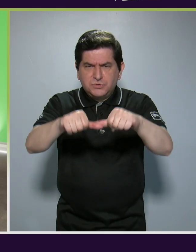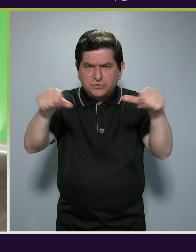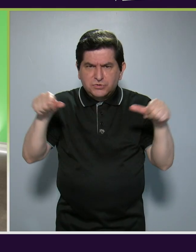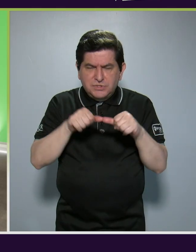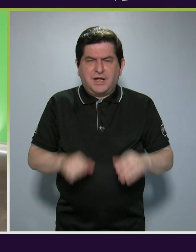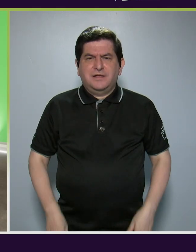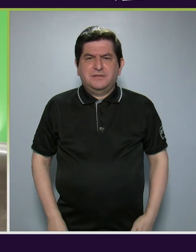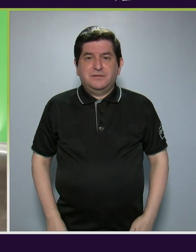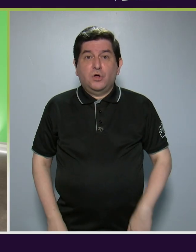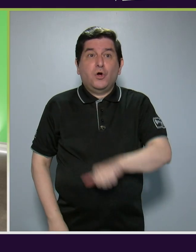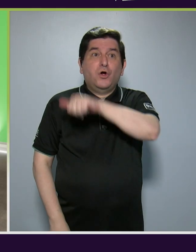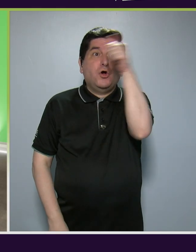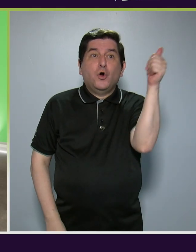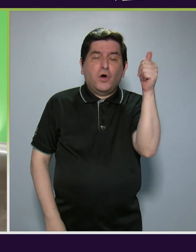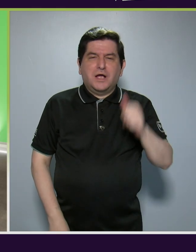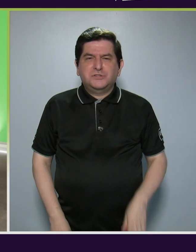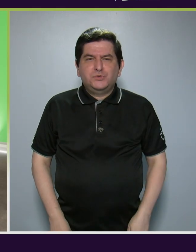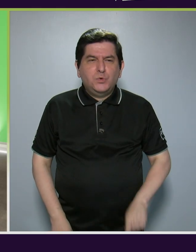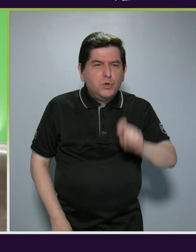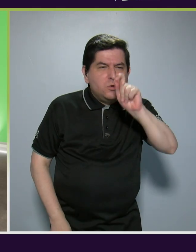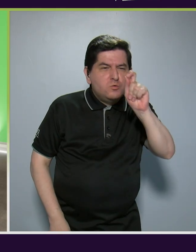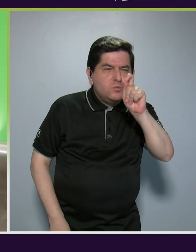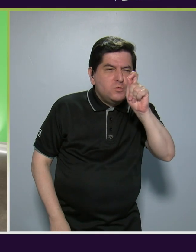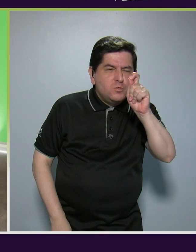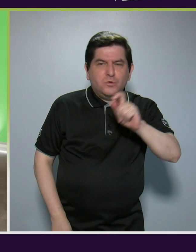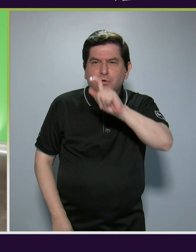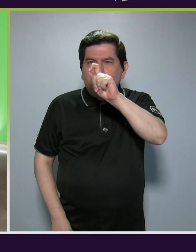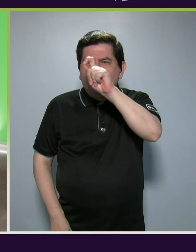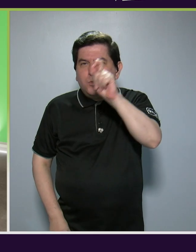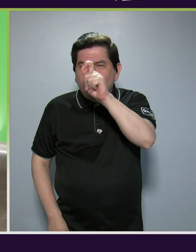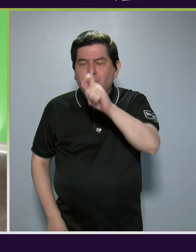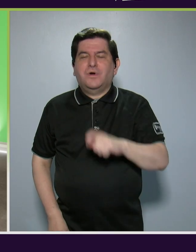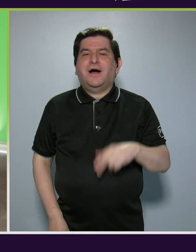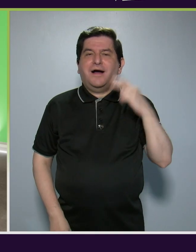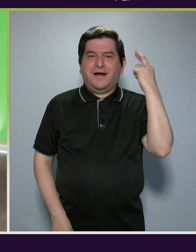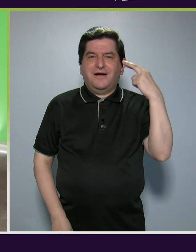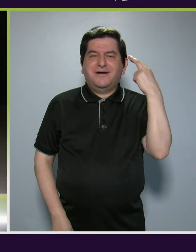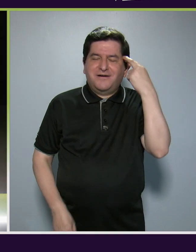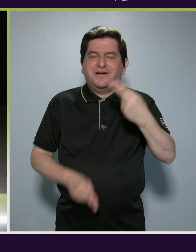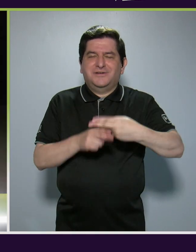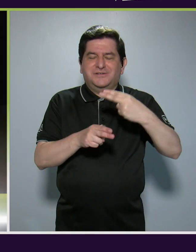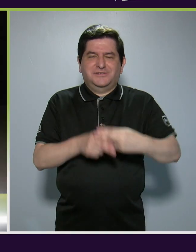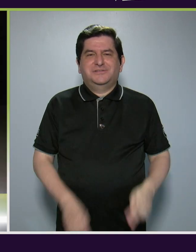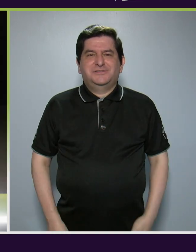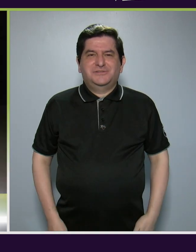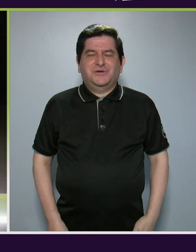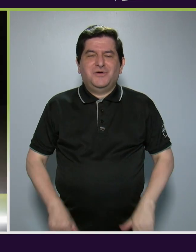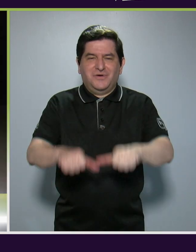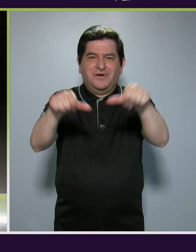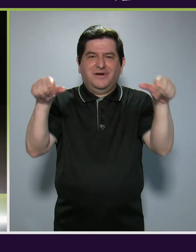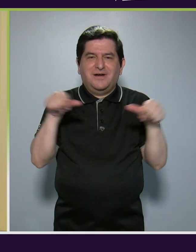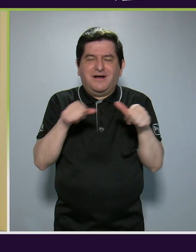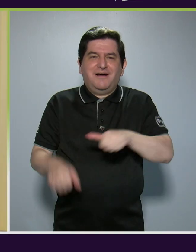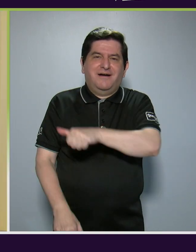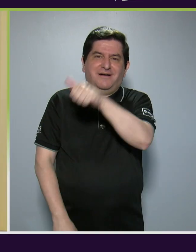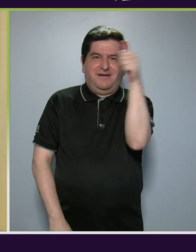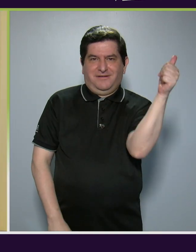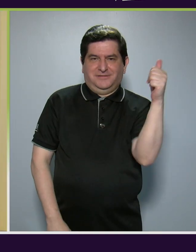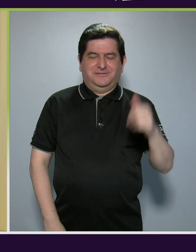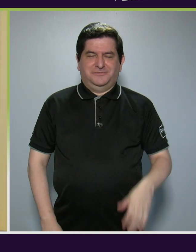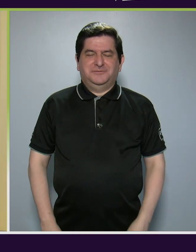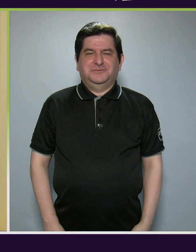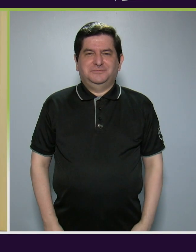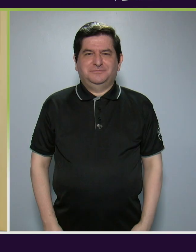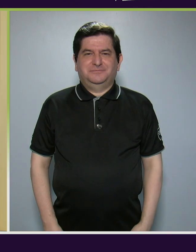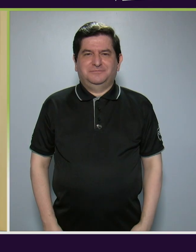lapicero azul, ¿verdad? Y de ahí proviene el nombre de Blue Zone o zona azul, ¿verdad?